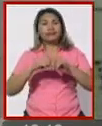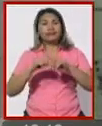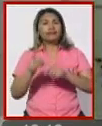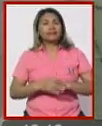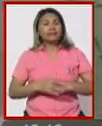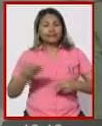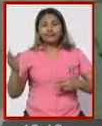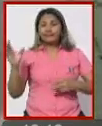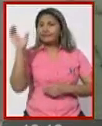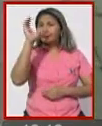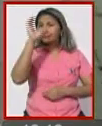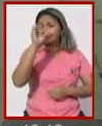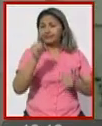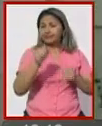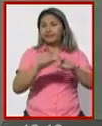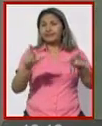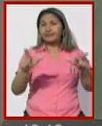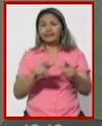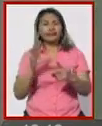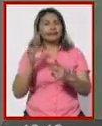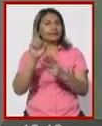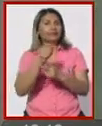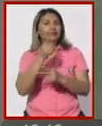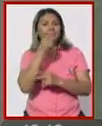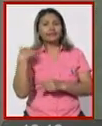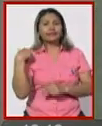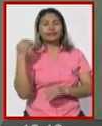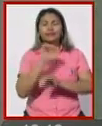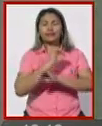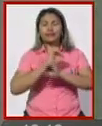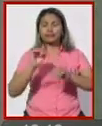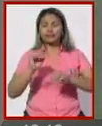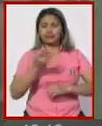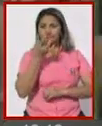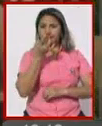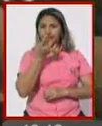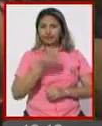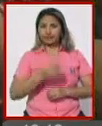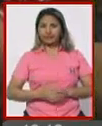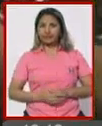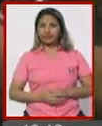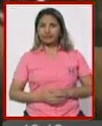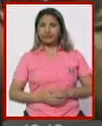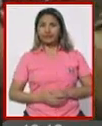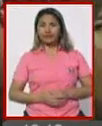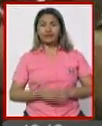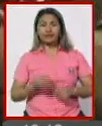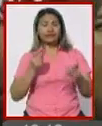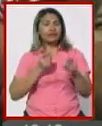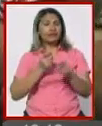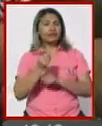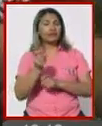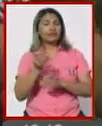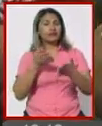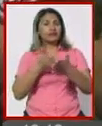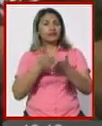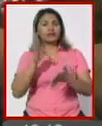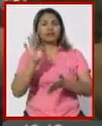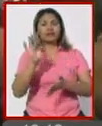los rastrillajes realizados en la zona, no se logró capturar a los propietarios de la sustancia controlada, haciendo una afectación económica